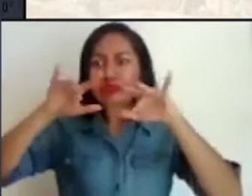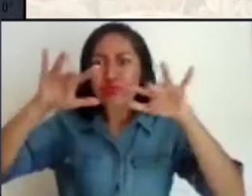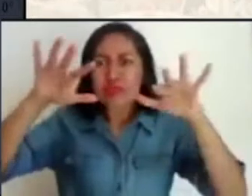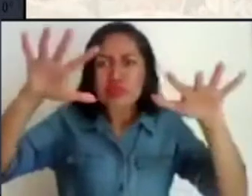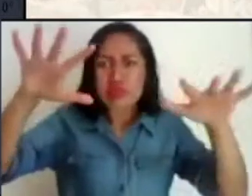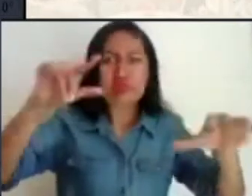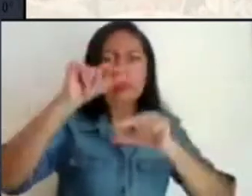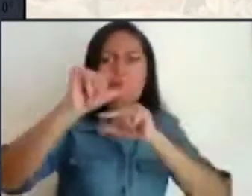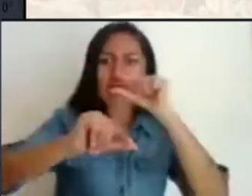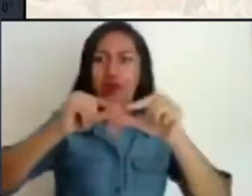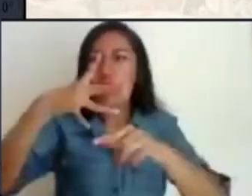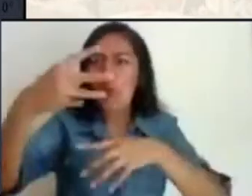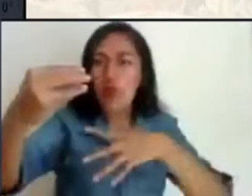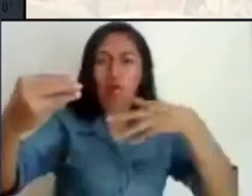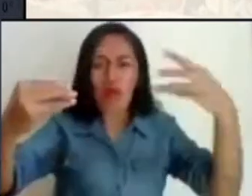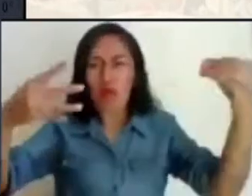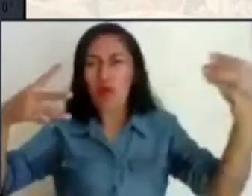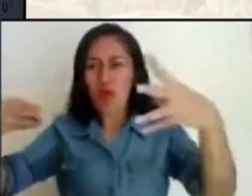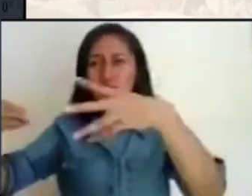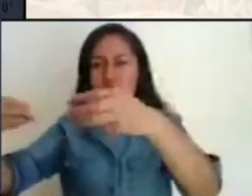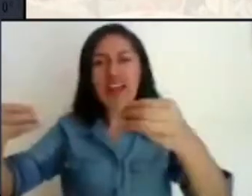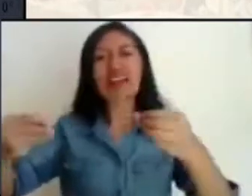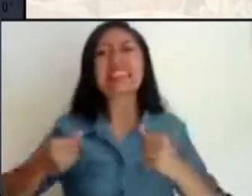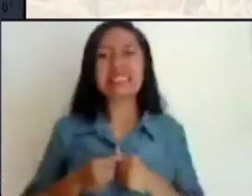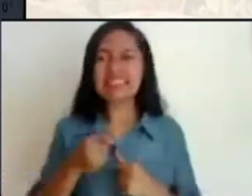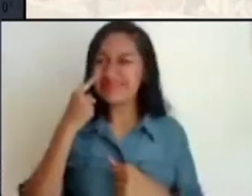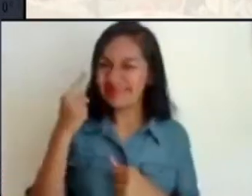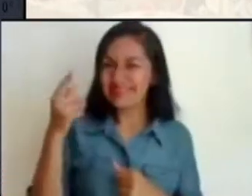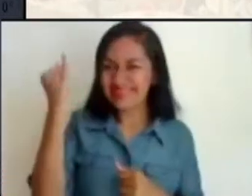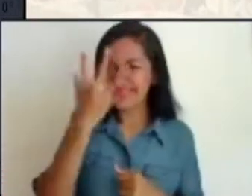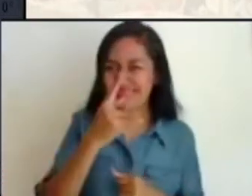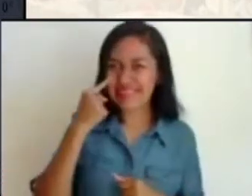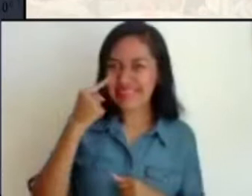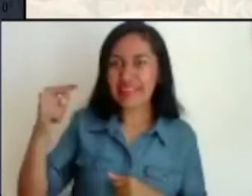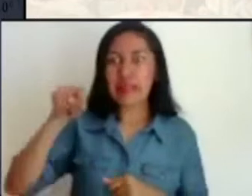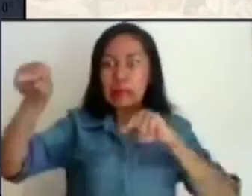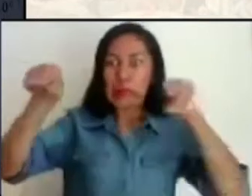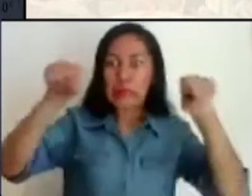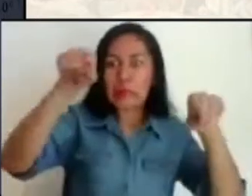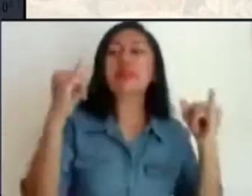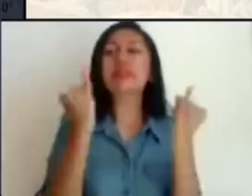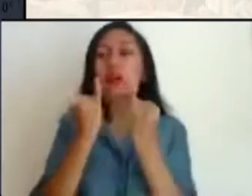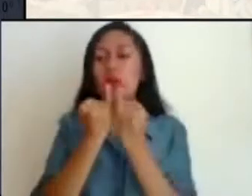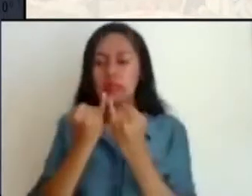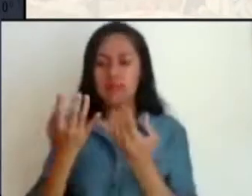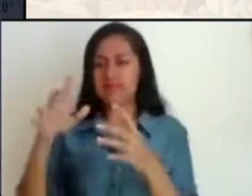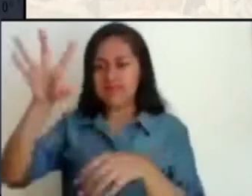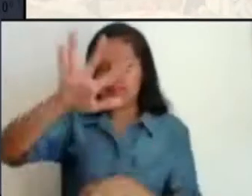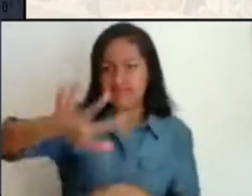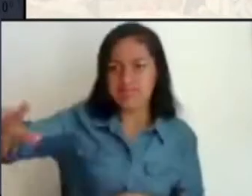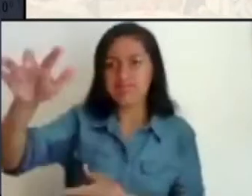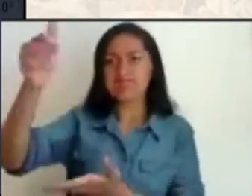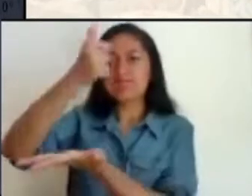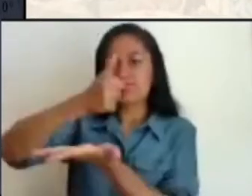Mesina. Y se plantea que en un ataque de los tártaros, las gentes sitiadas en la ciudad